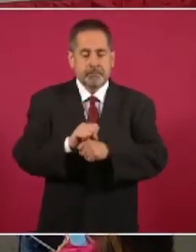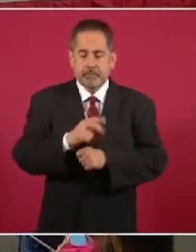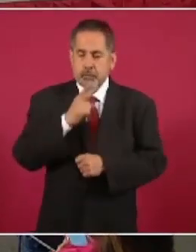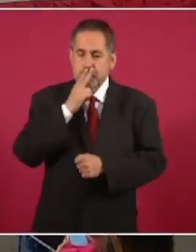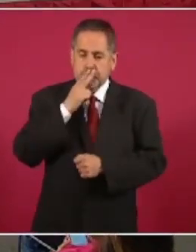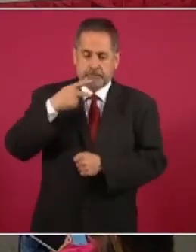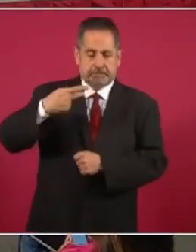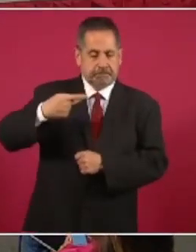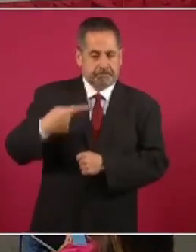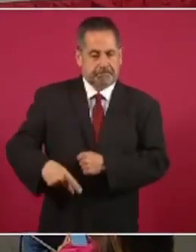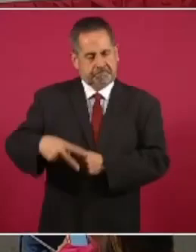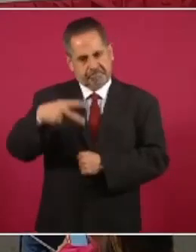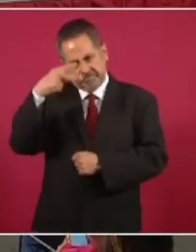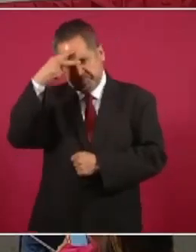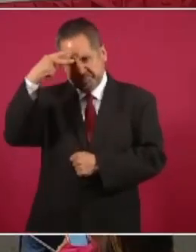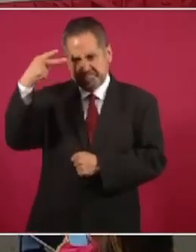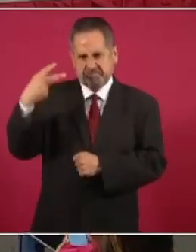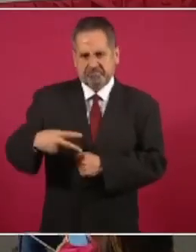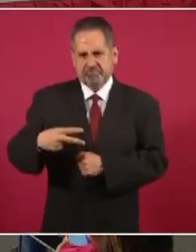Vamos a